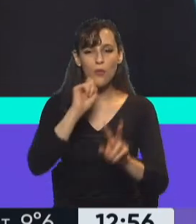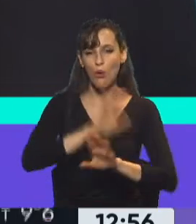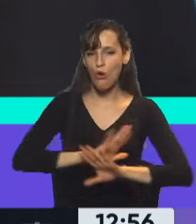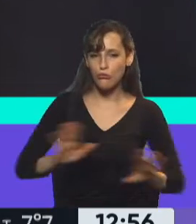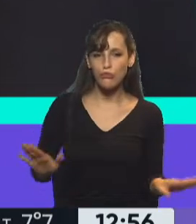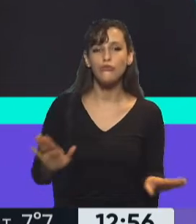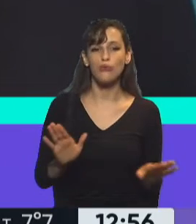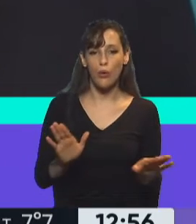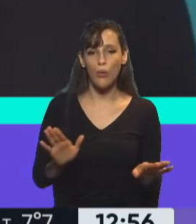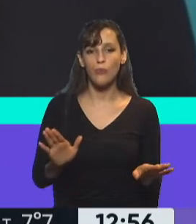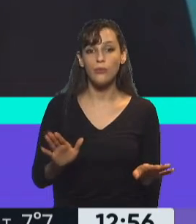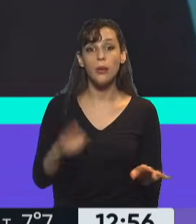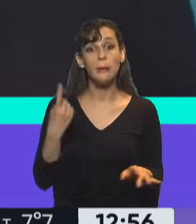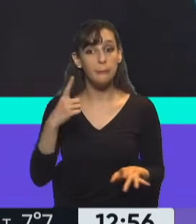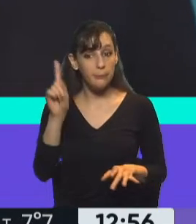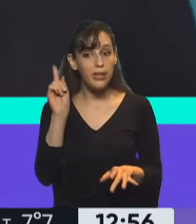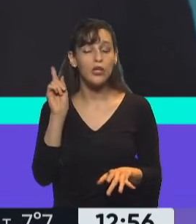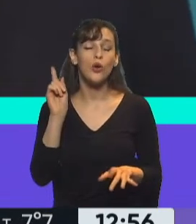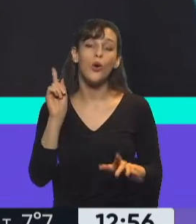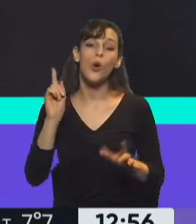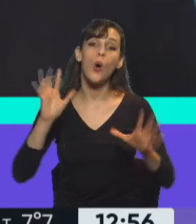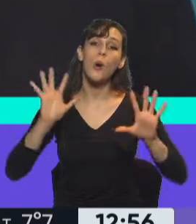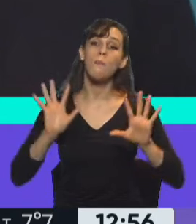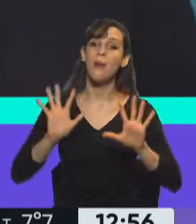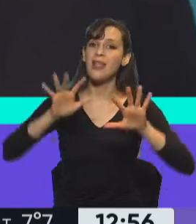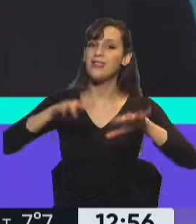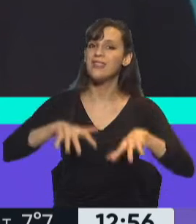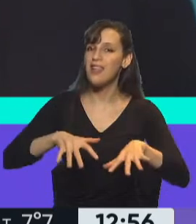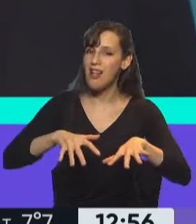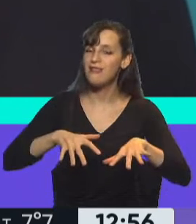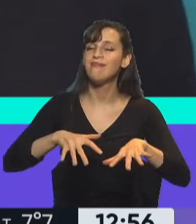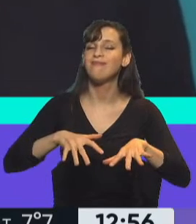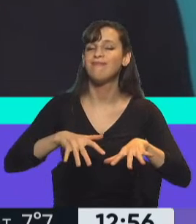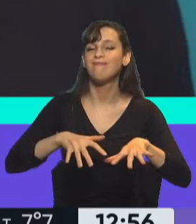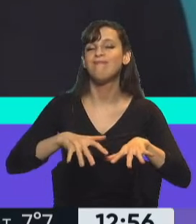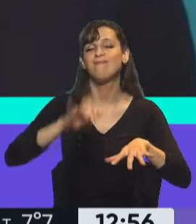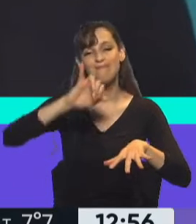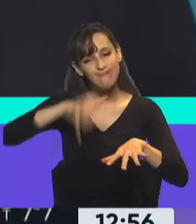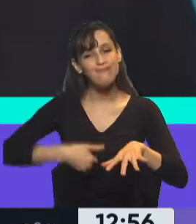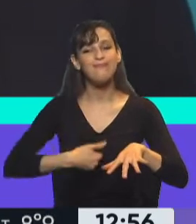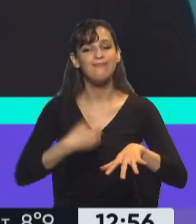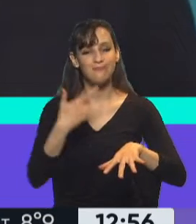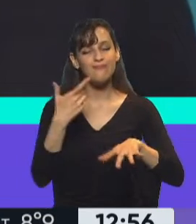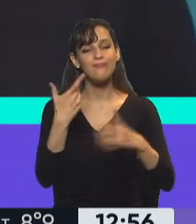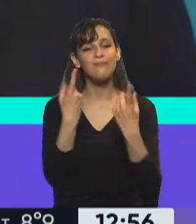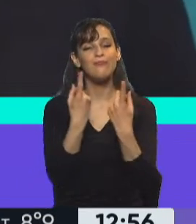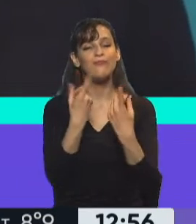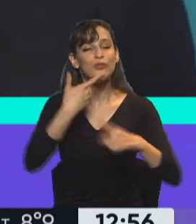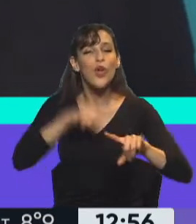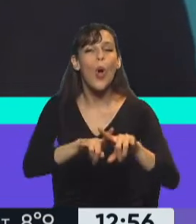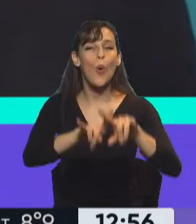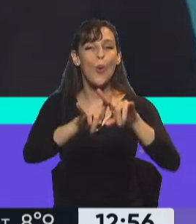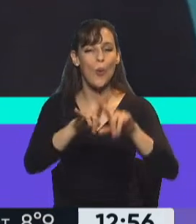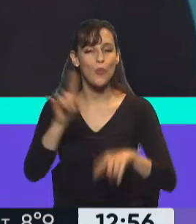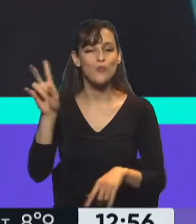desde Mendoza, pero en la presencialidad le abren la sala a esta maravilla dirigida por Azul Lombardía, una creación